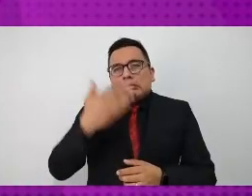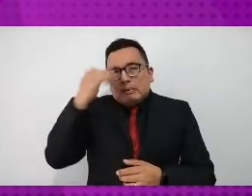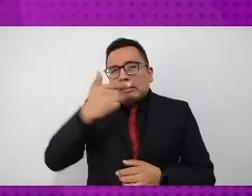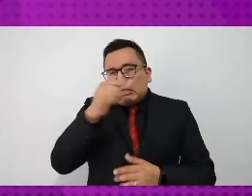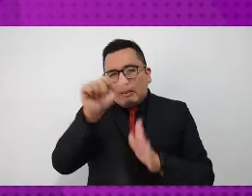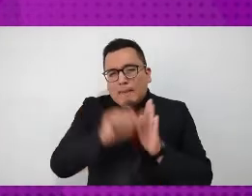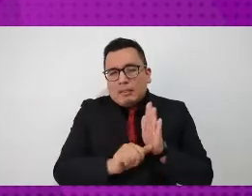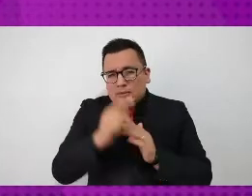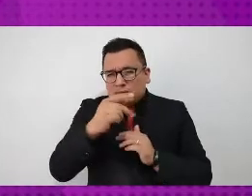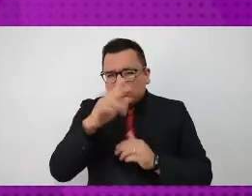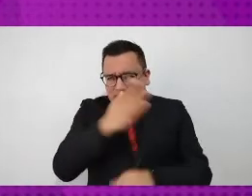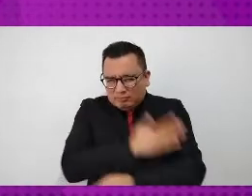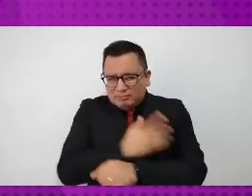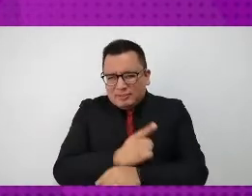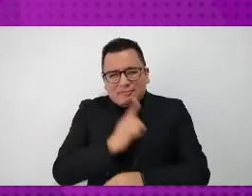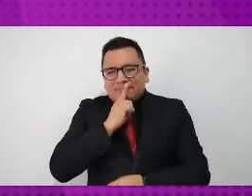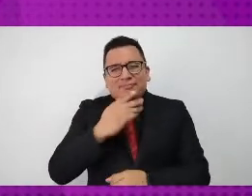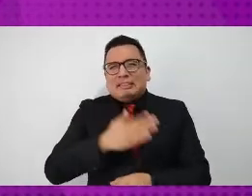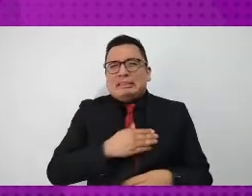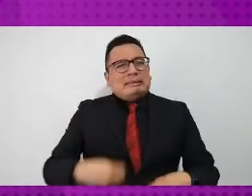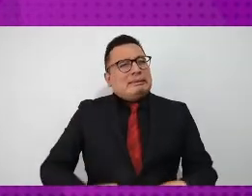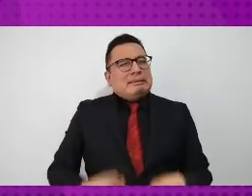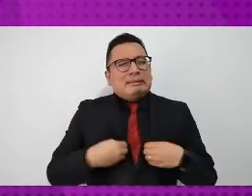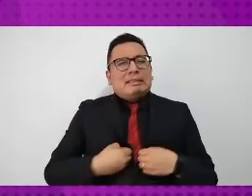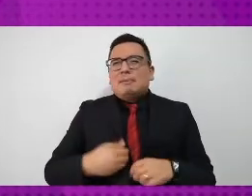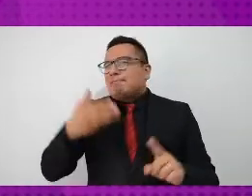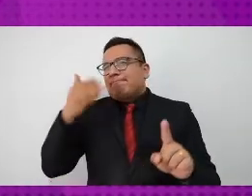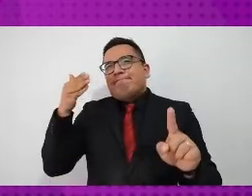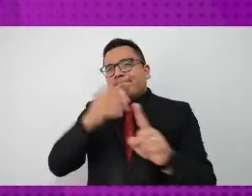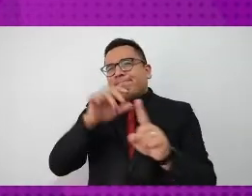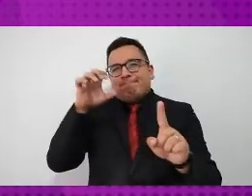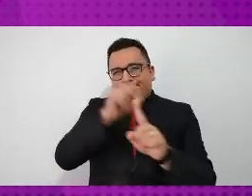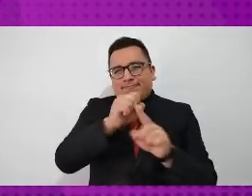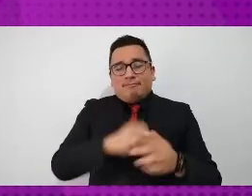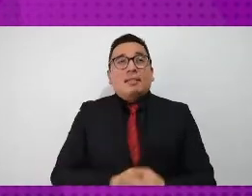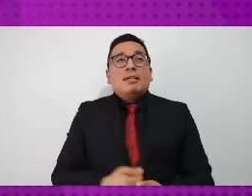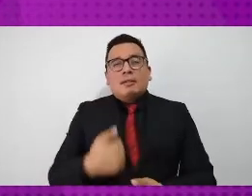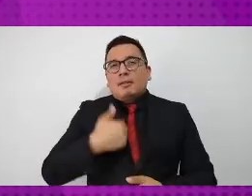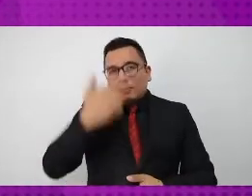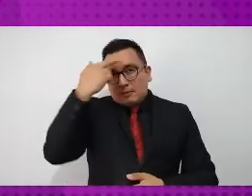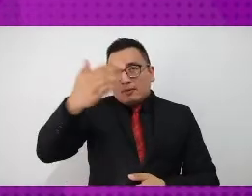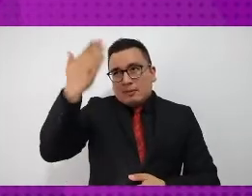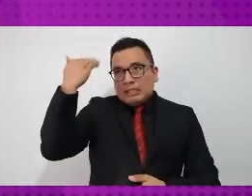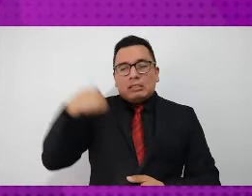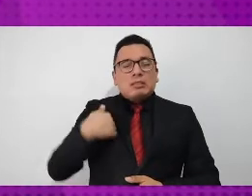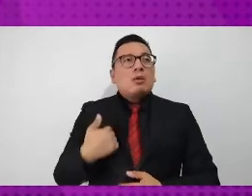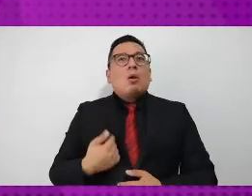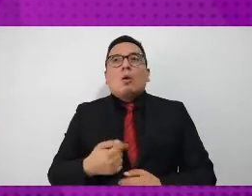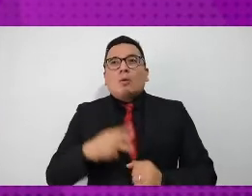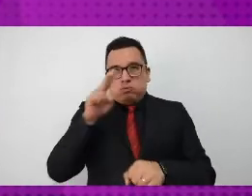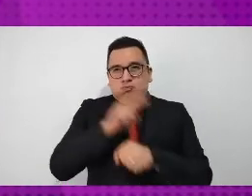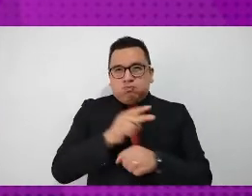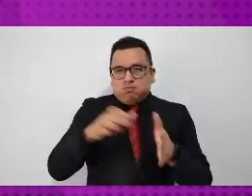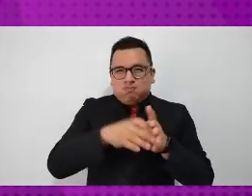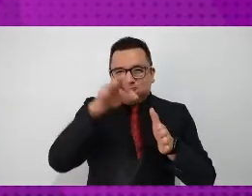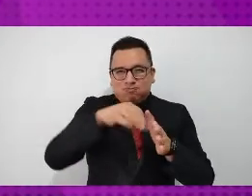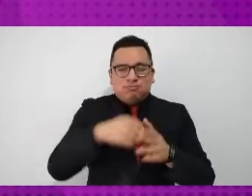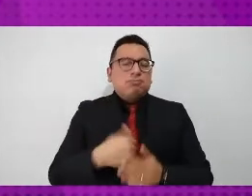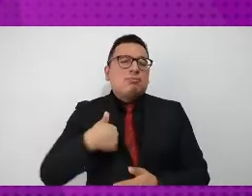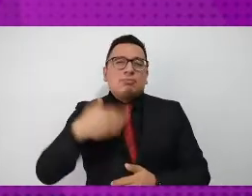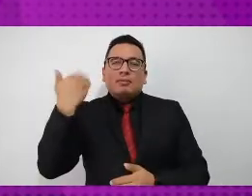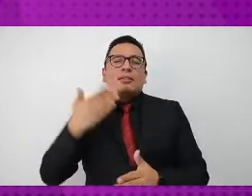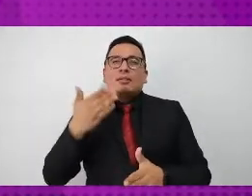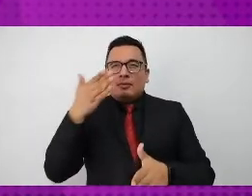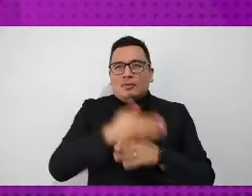de siete meses pero en realidad ha sido una historia de vida debo comentar que desde que era observadora electoral y cuando fui a solicitar